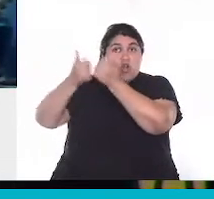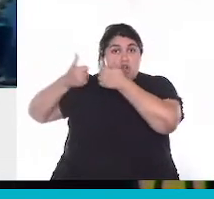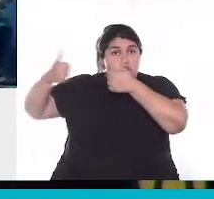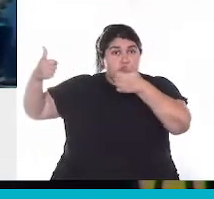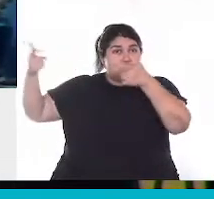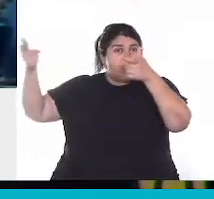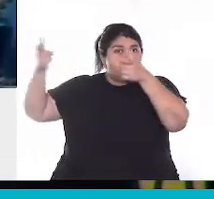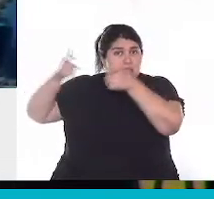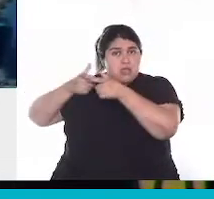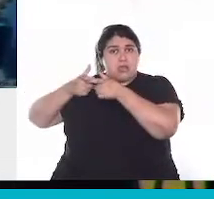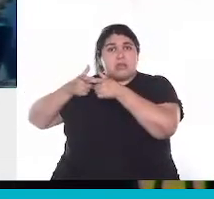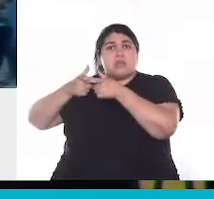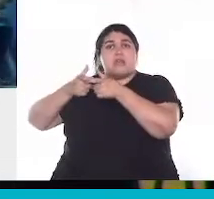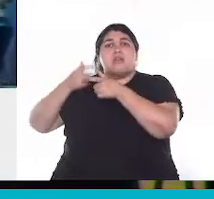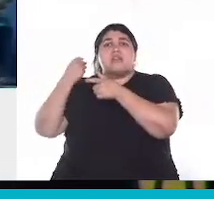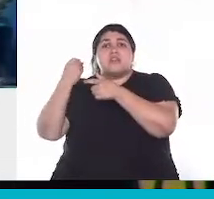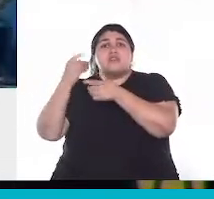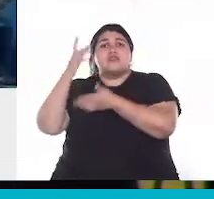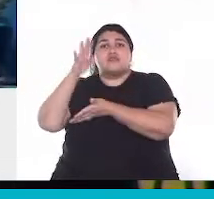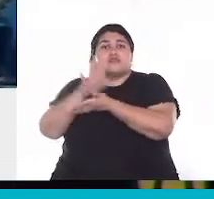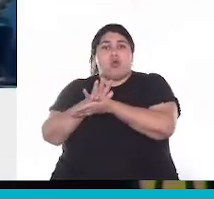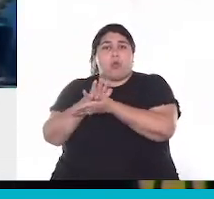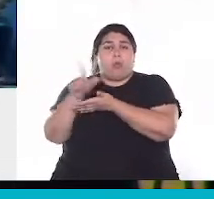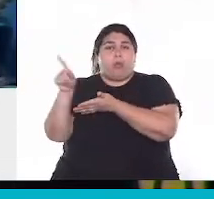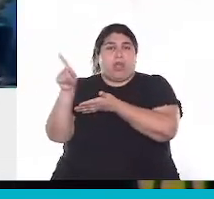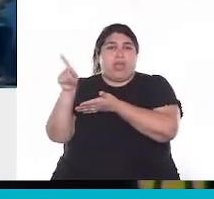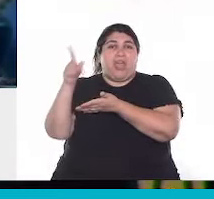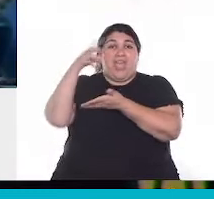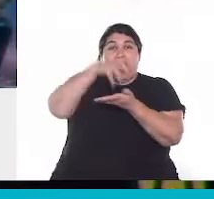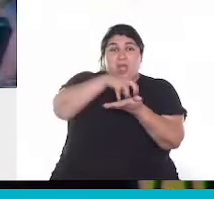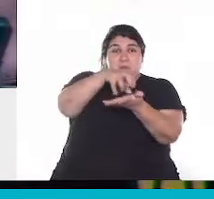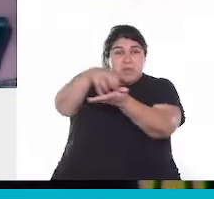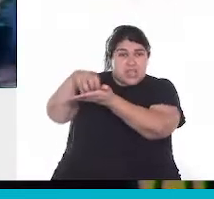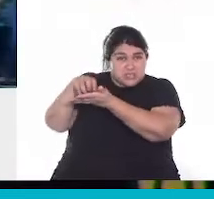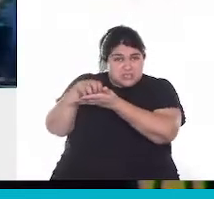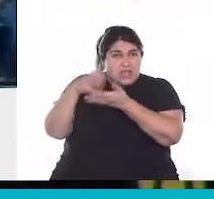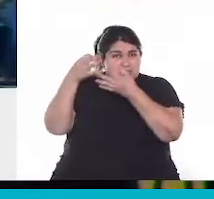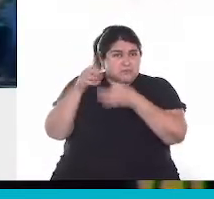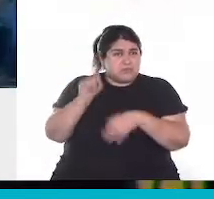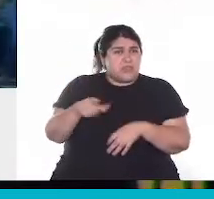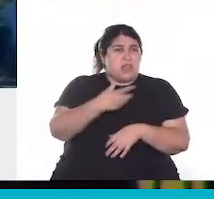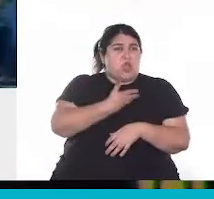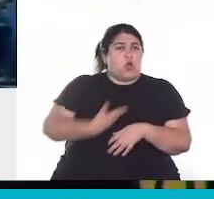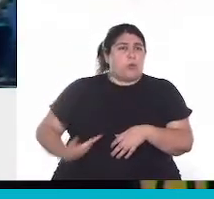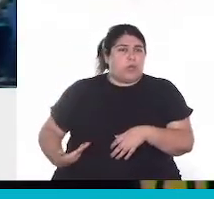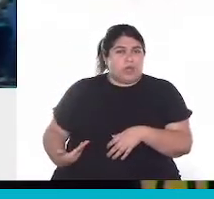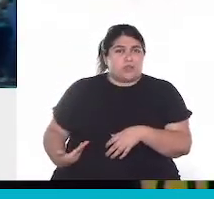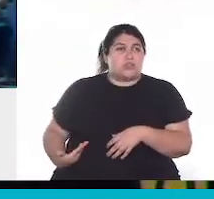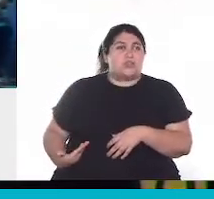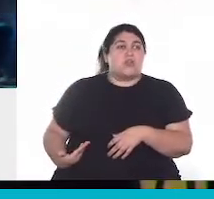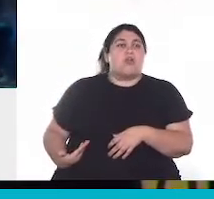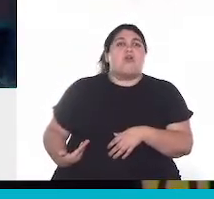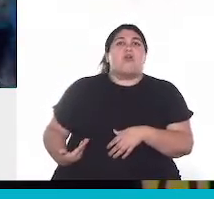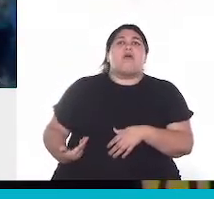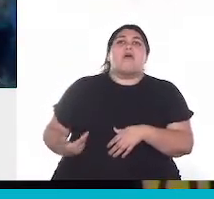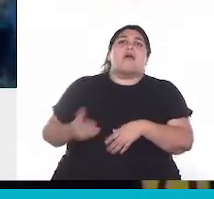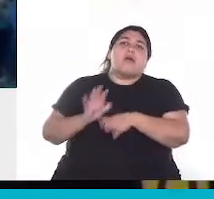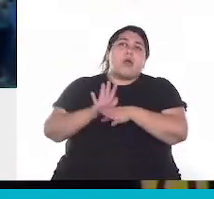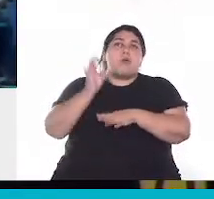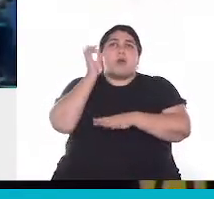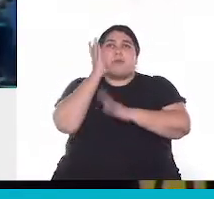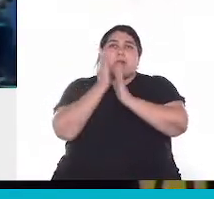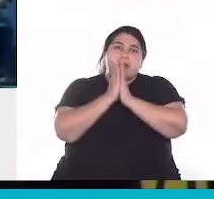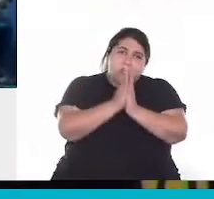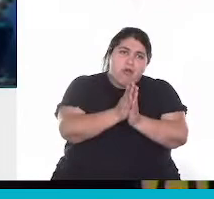por ejemplo, las irregularidades de empresas concesionadas por el Estado, donde le perdona e indulta a estas empresas